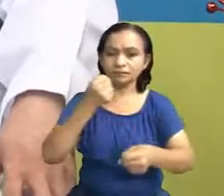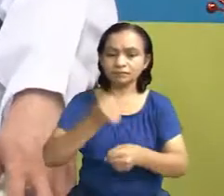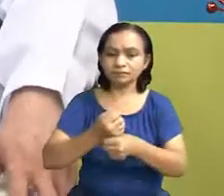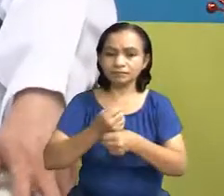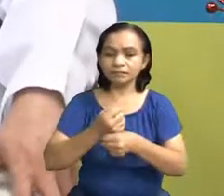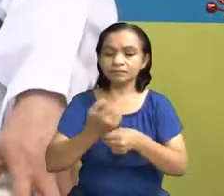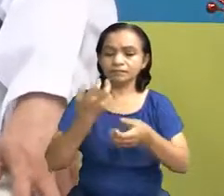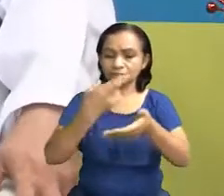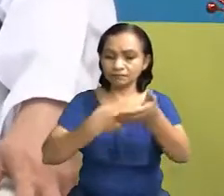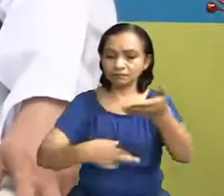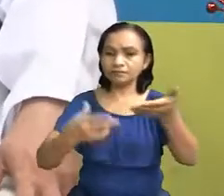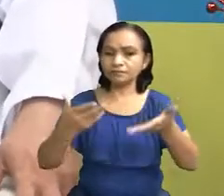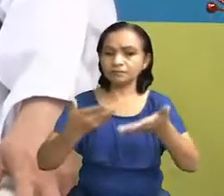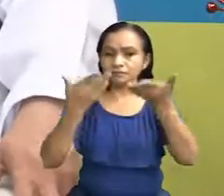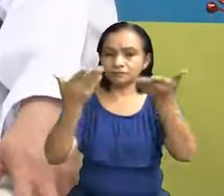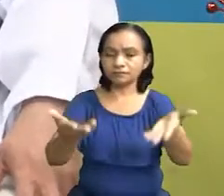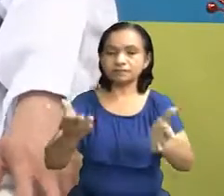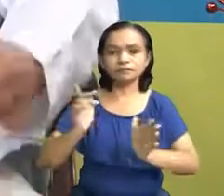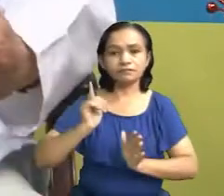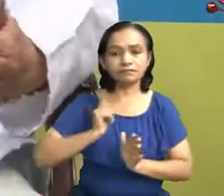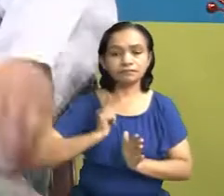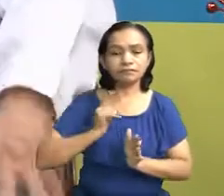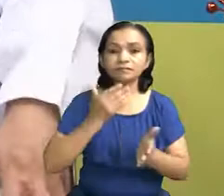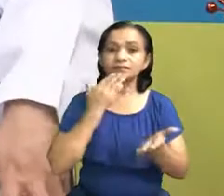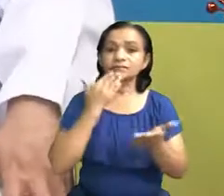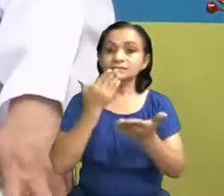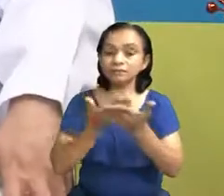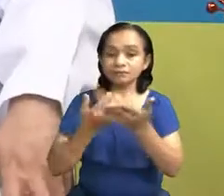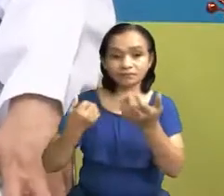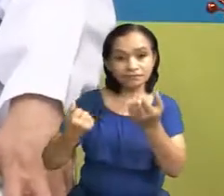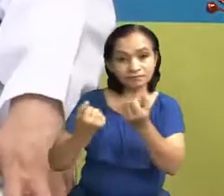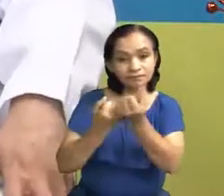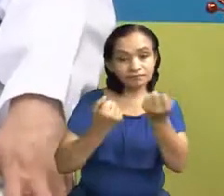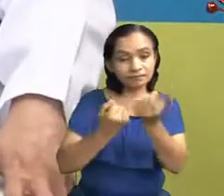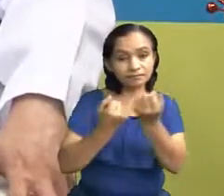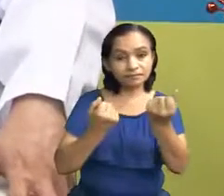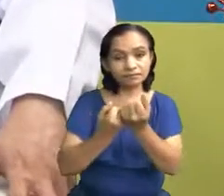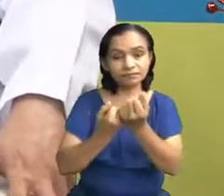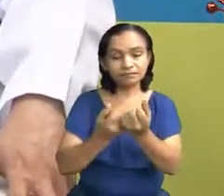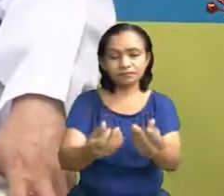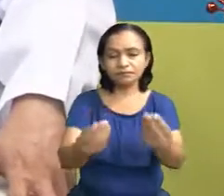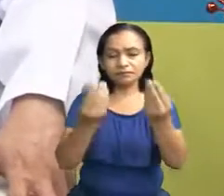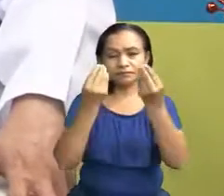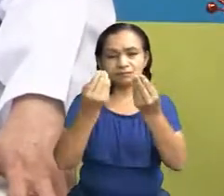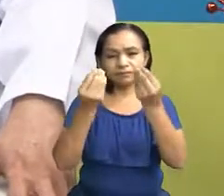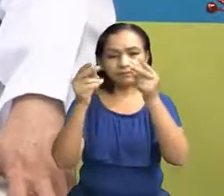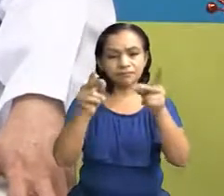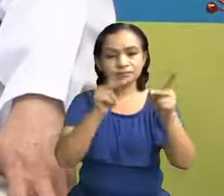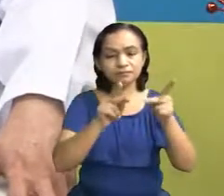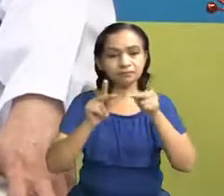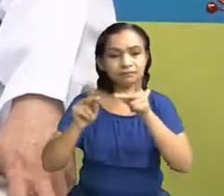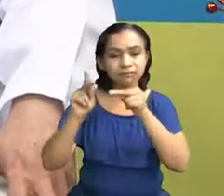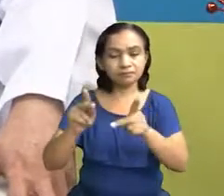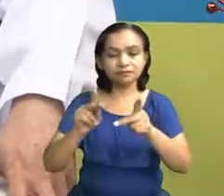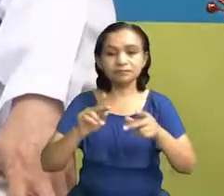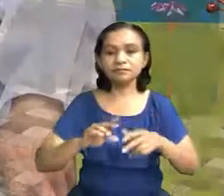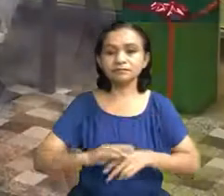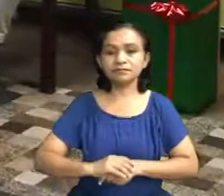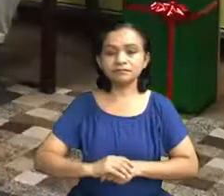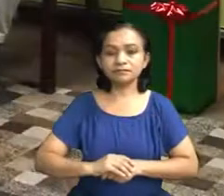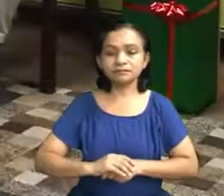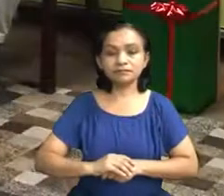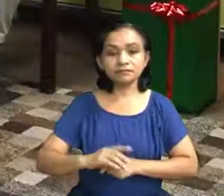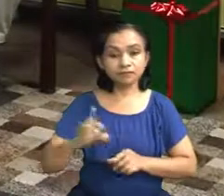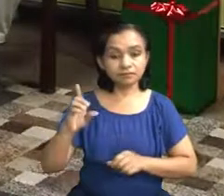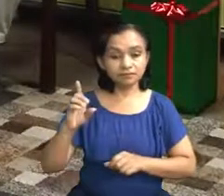en donaciones sanguíneas las que se han obtenido, gracias al apoyo solidario de miles de nicaragüenses que son donantes voluntarios de sangre. Doctor,